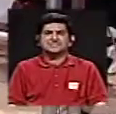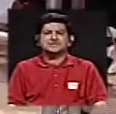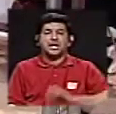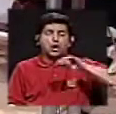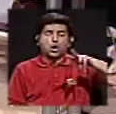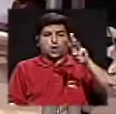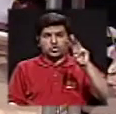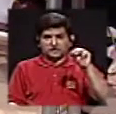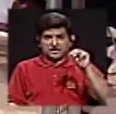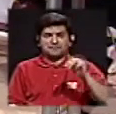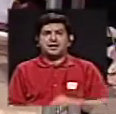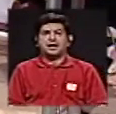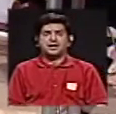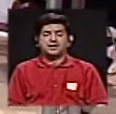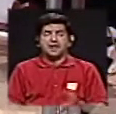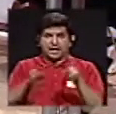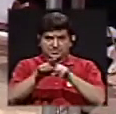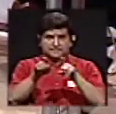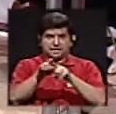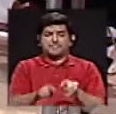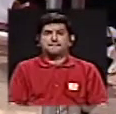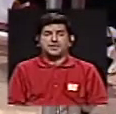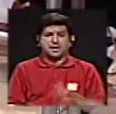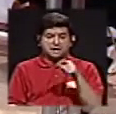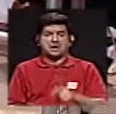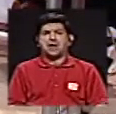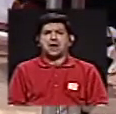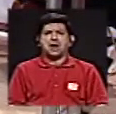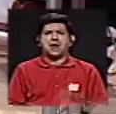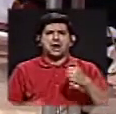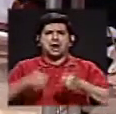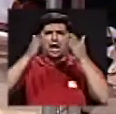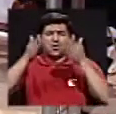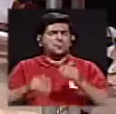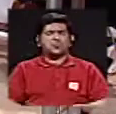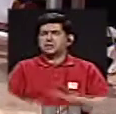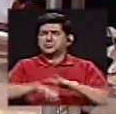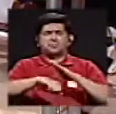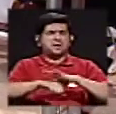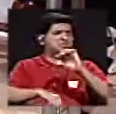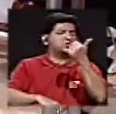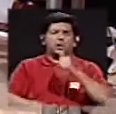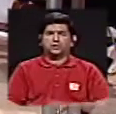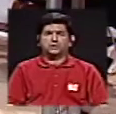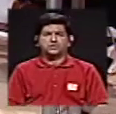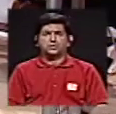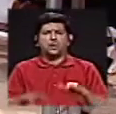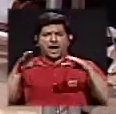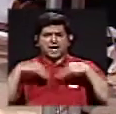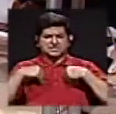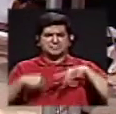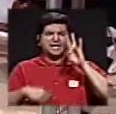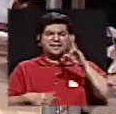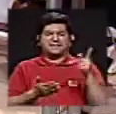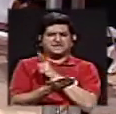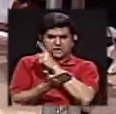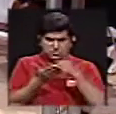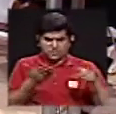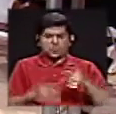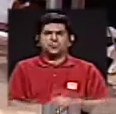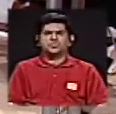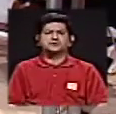josé maría díaz lugar asedios la candidatura que aceptábamos que de siete provincias